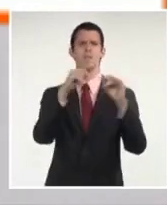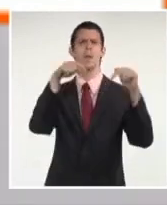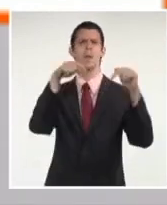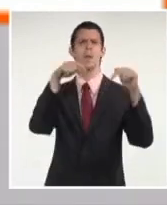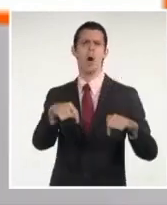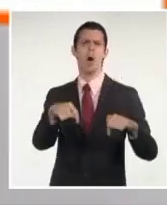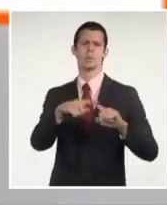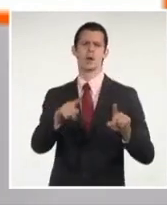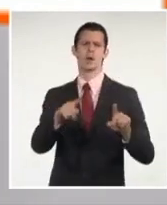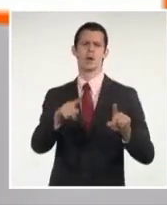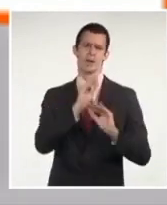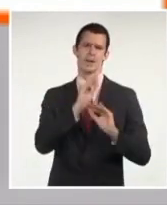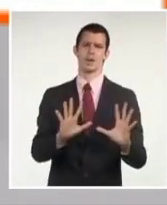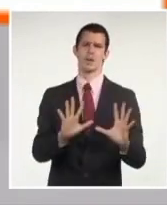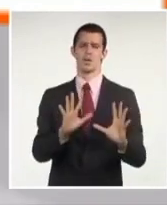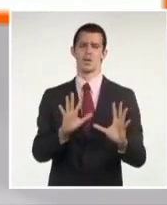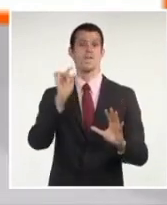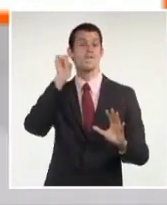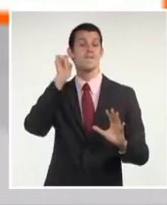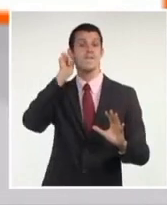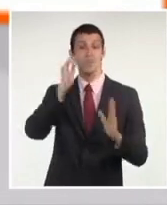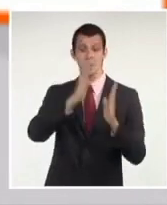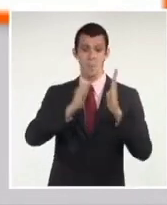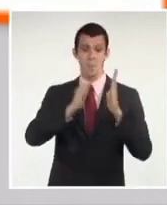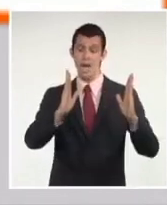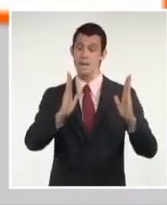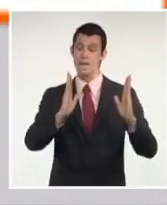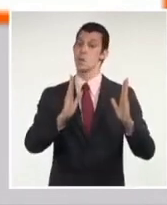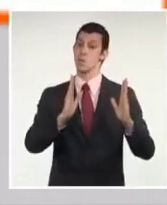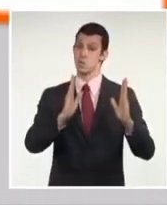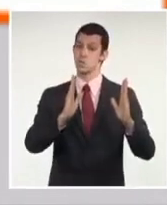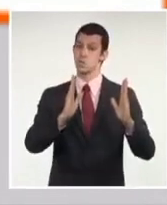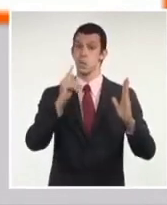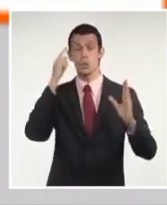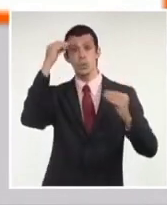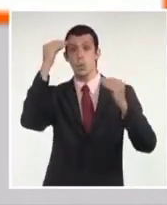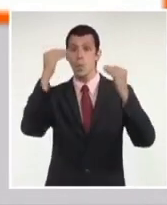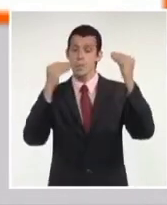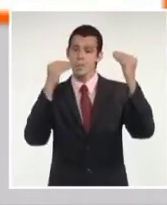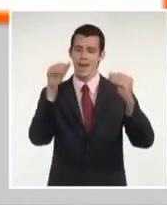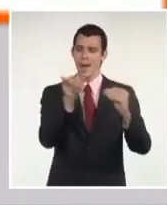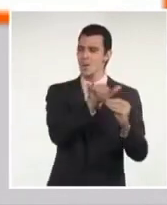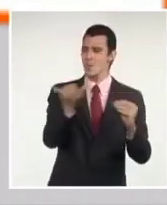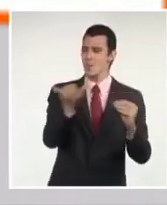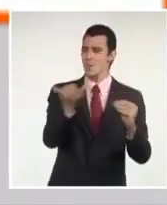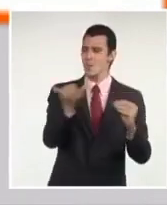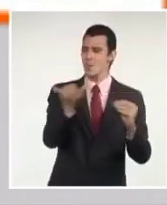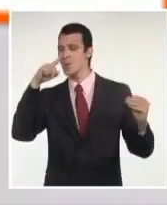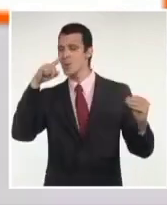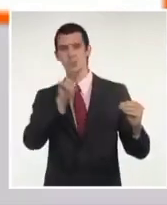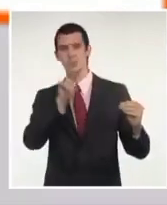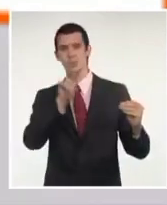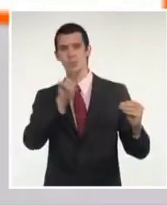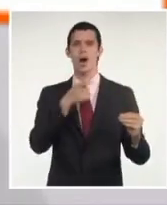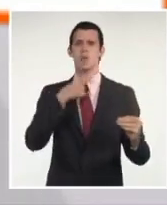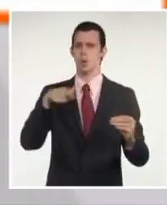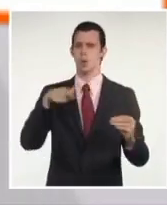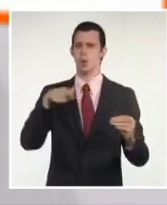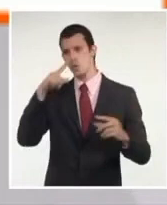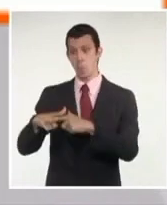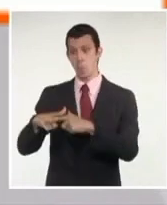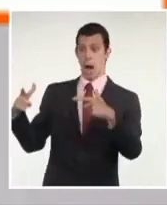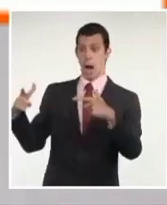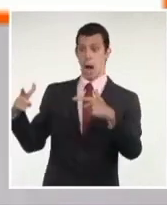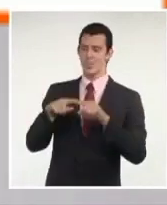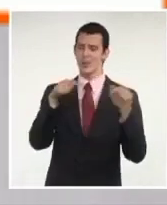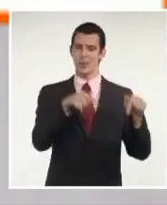la situación de febrero puede no ser para nada igual que la situación de junio. En el semestre podemos